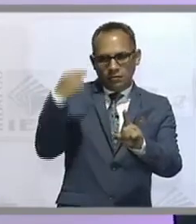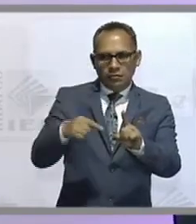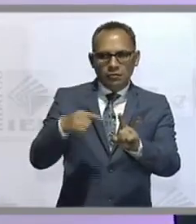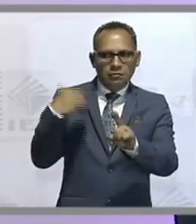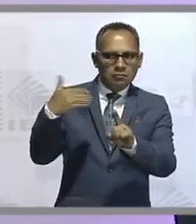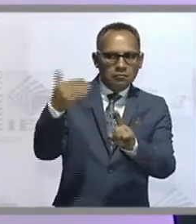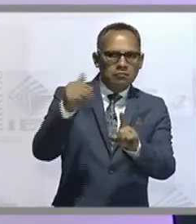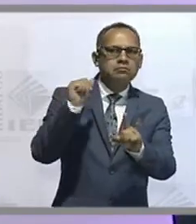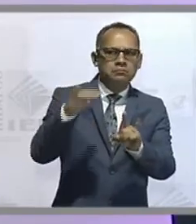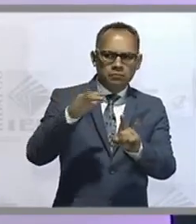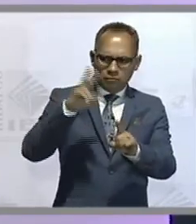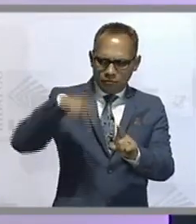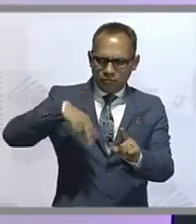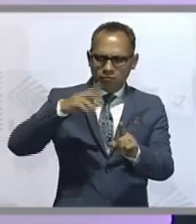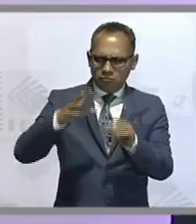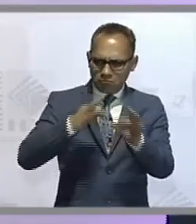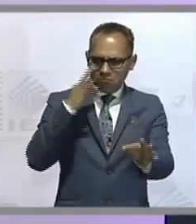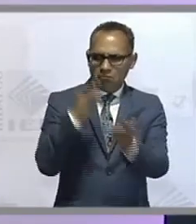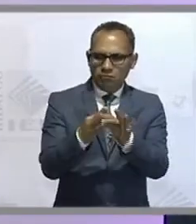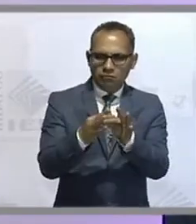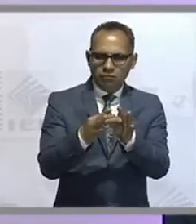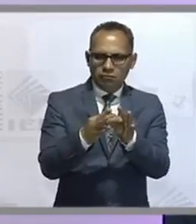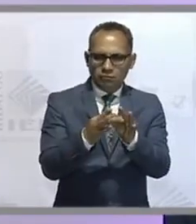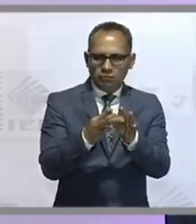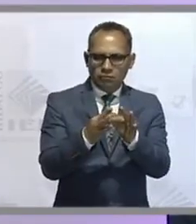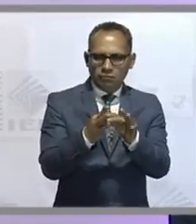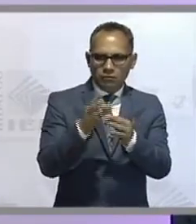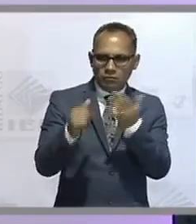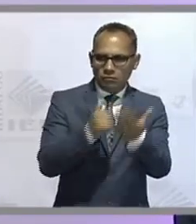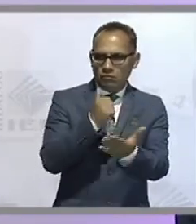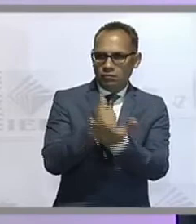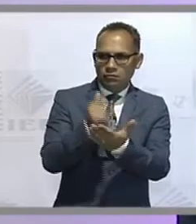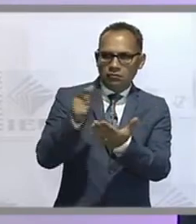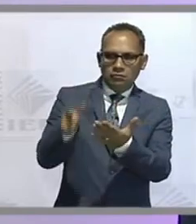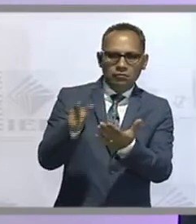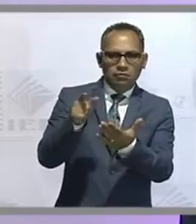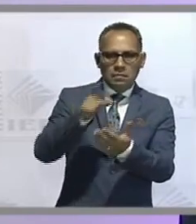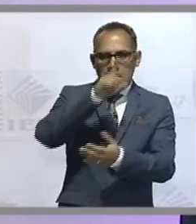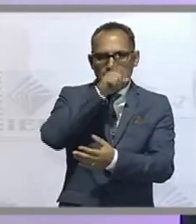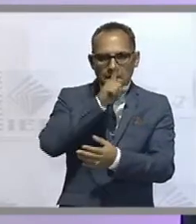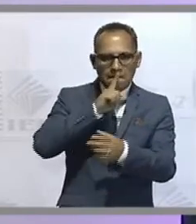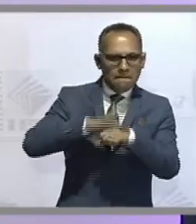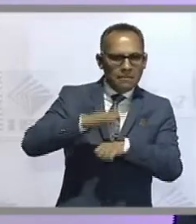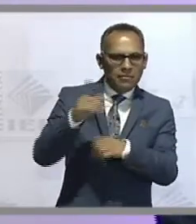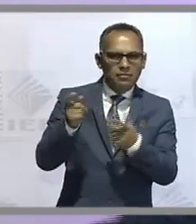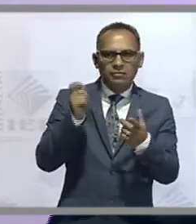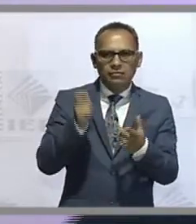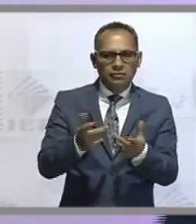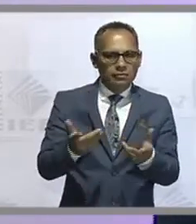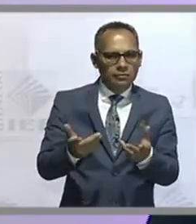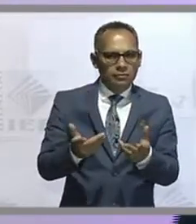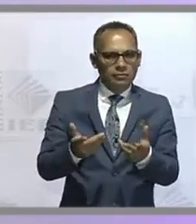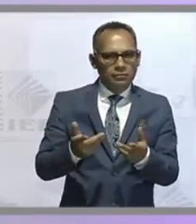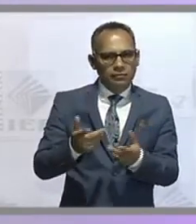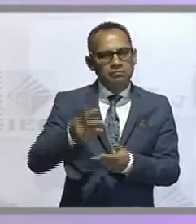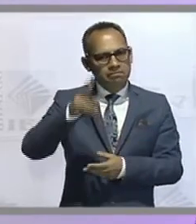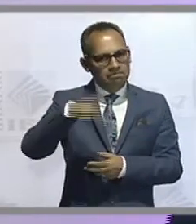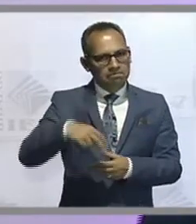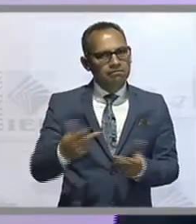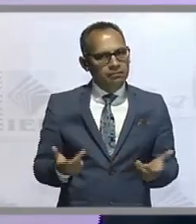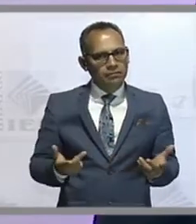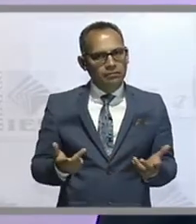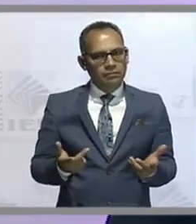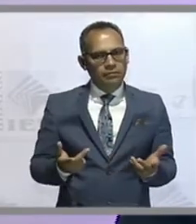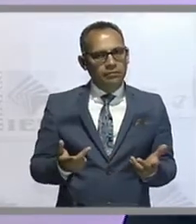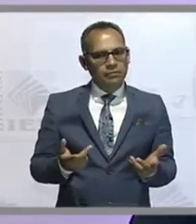cumplir y no más mentiras a la ciudadanía porque sí es cierto qué